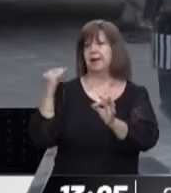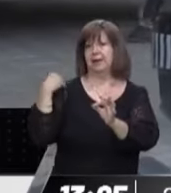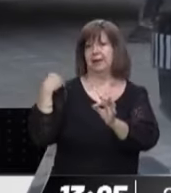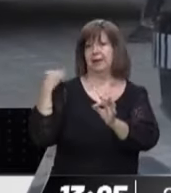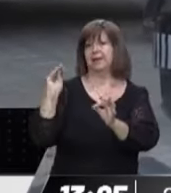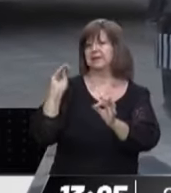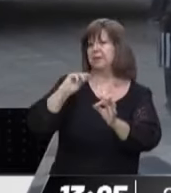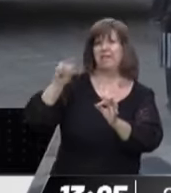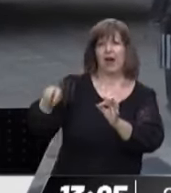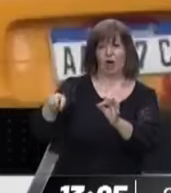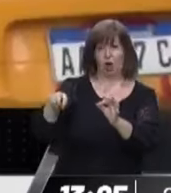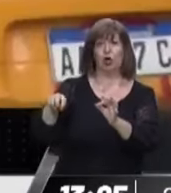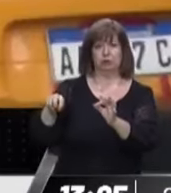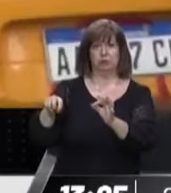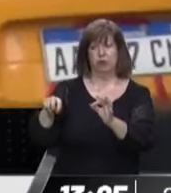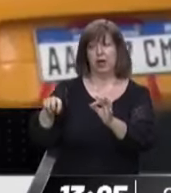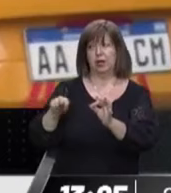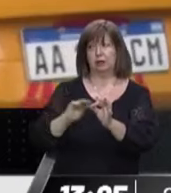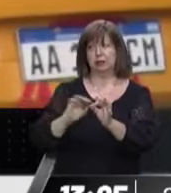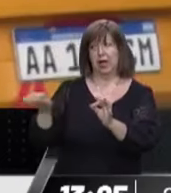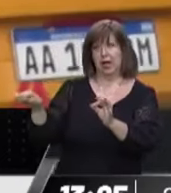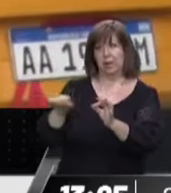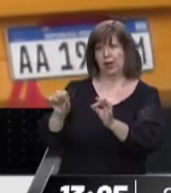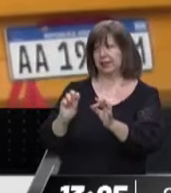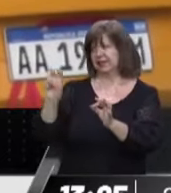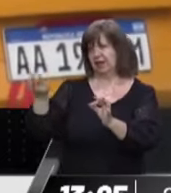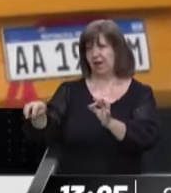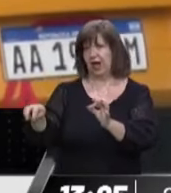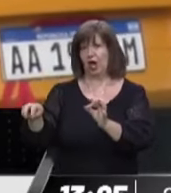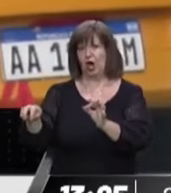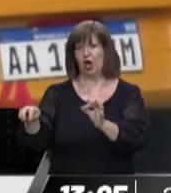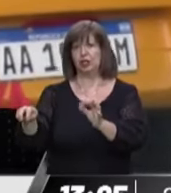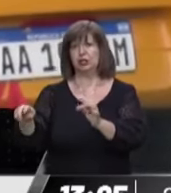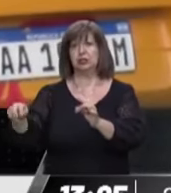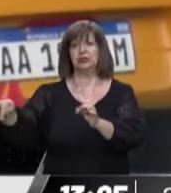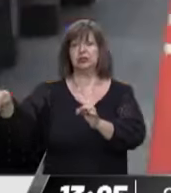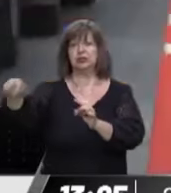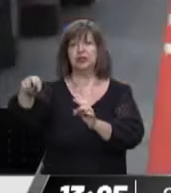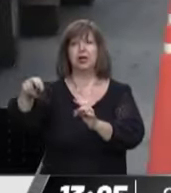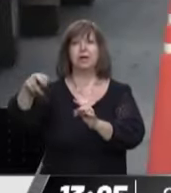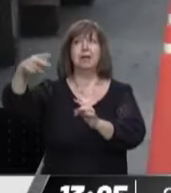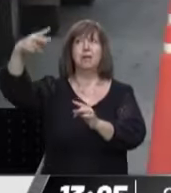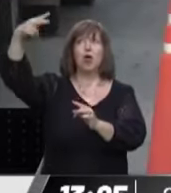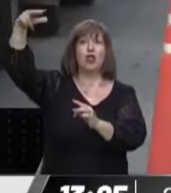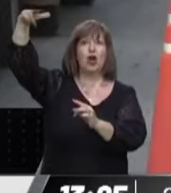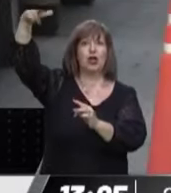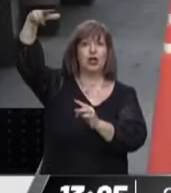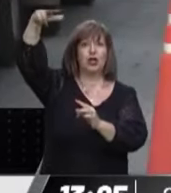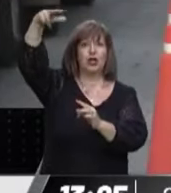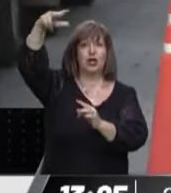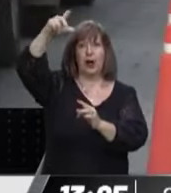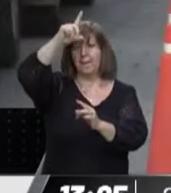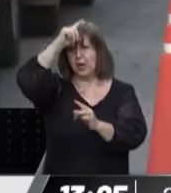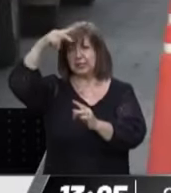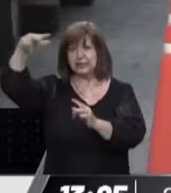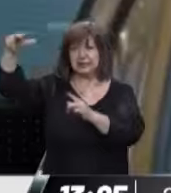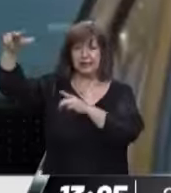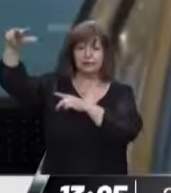incluyó la utilización de drones hasta que finalmente Roberto Bairac fue detenido en el